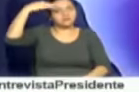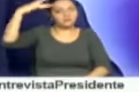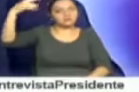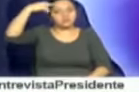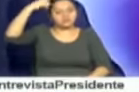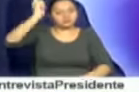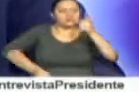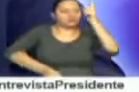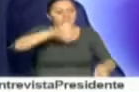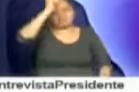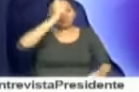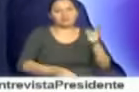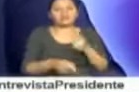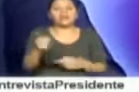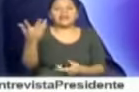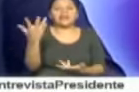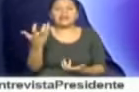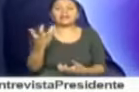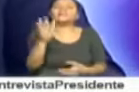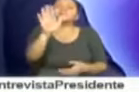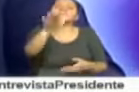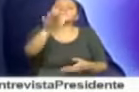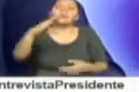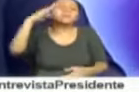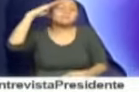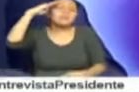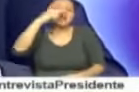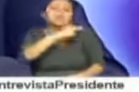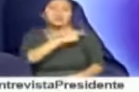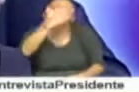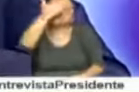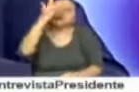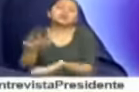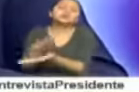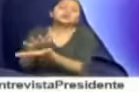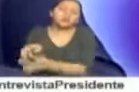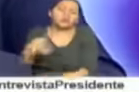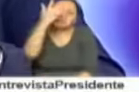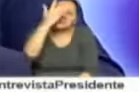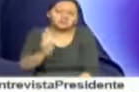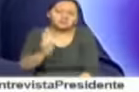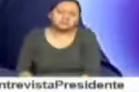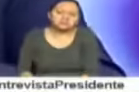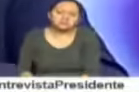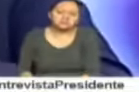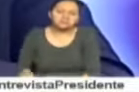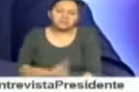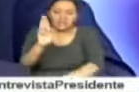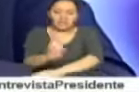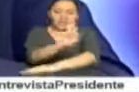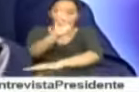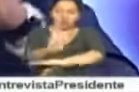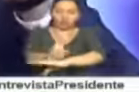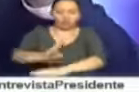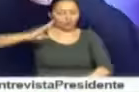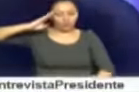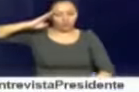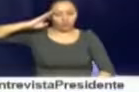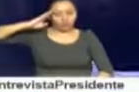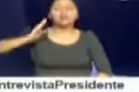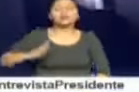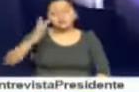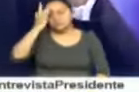Insisto, sistema educativo. ¿Por qué las Fuerzas Armadas deben tener escuela, colegio? Y el rector es un coronel. Y se entiende